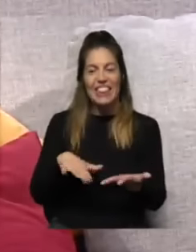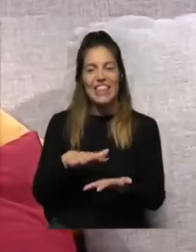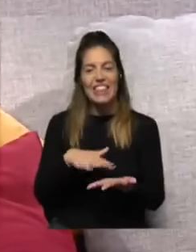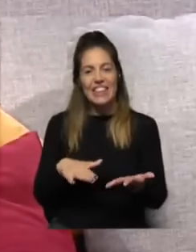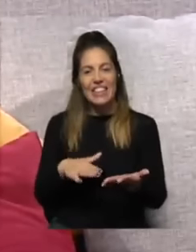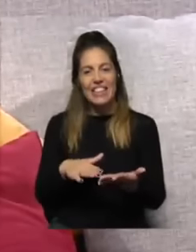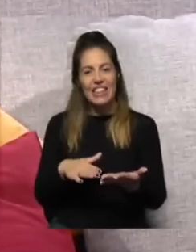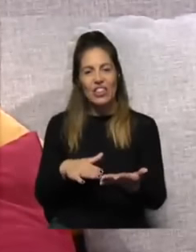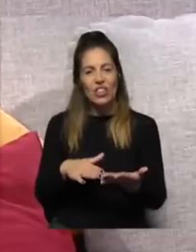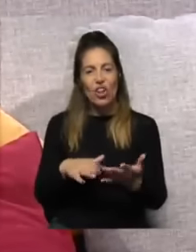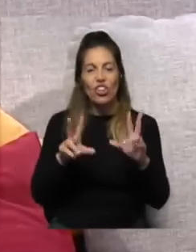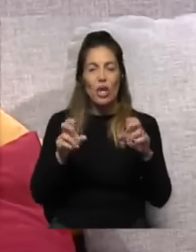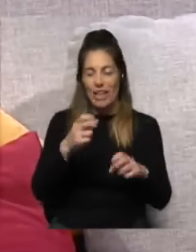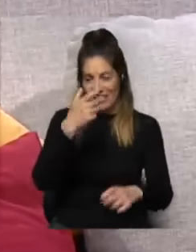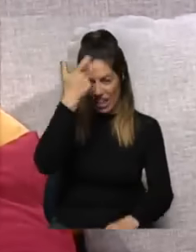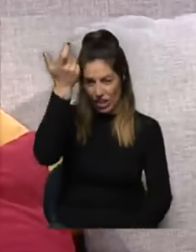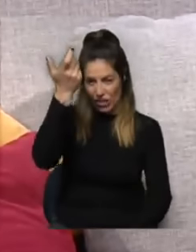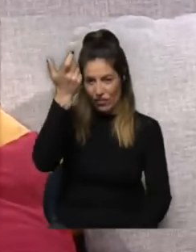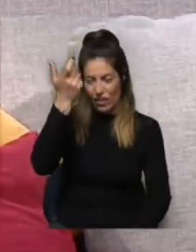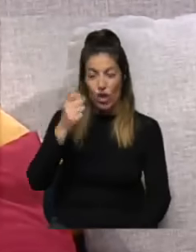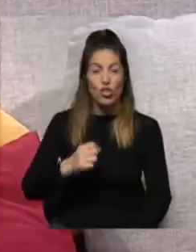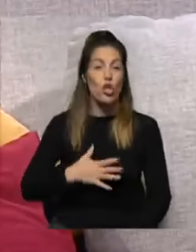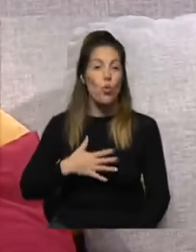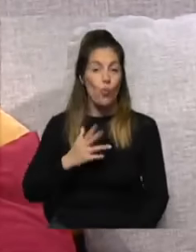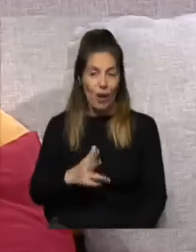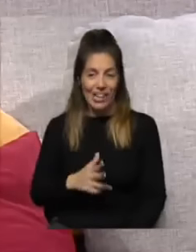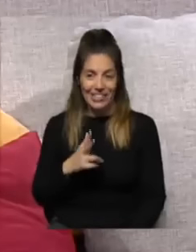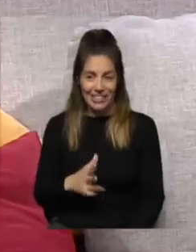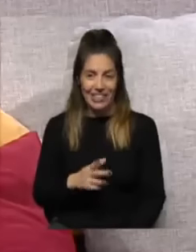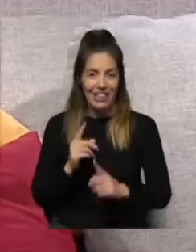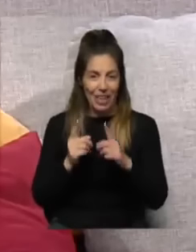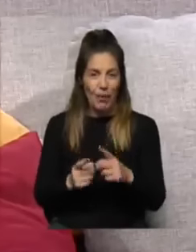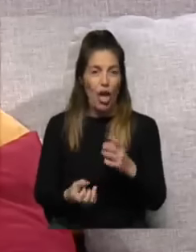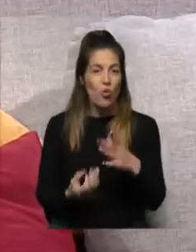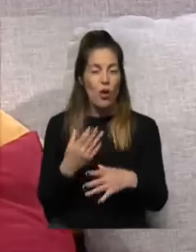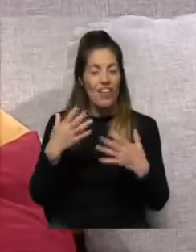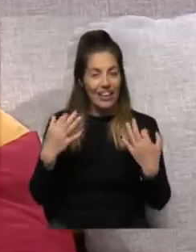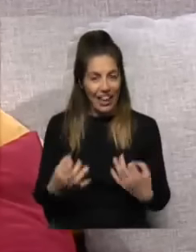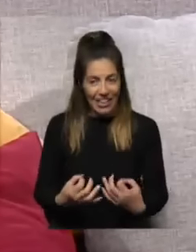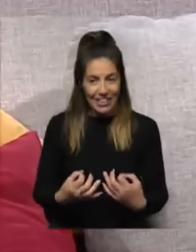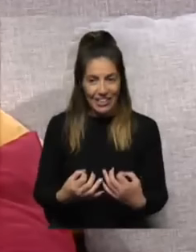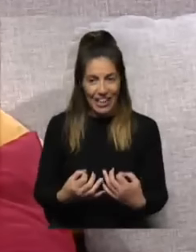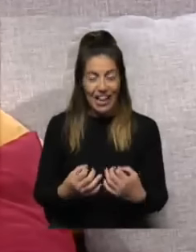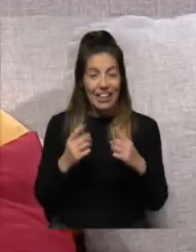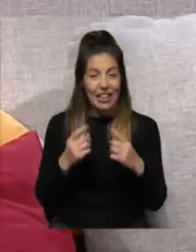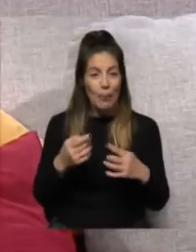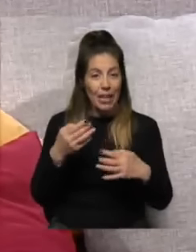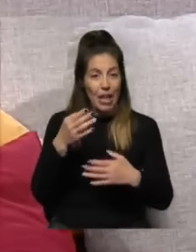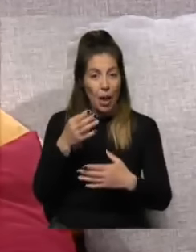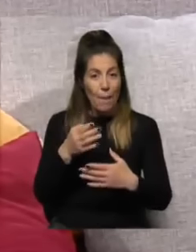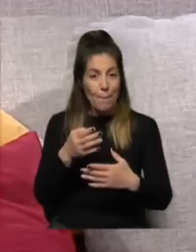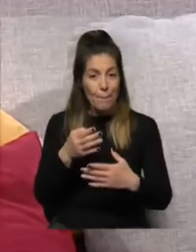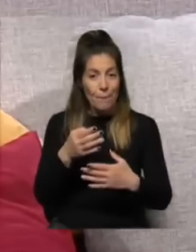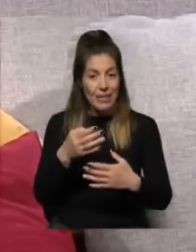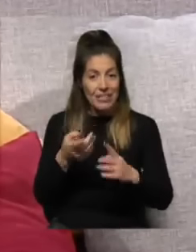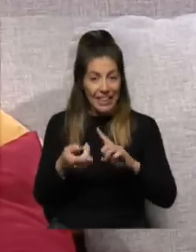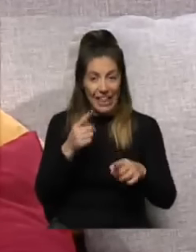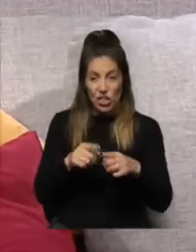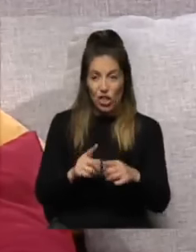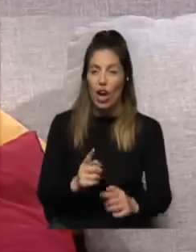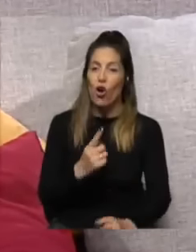desde estos ejes científicos y humanistas, es como una nueva realidad que también ha permeado lo político, porque las nuevas